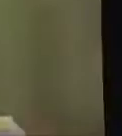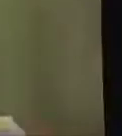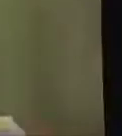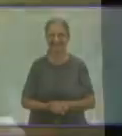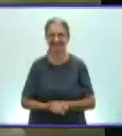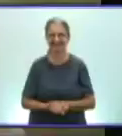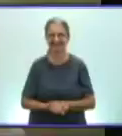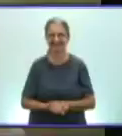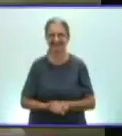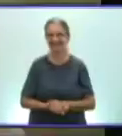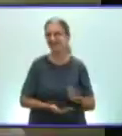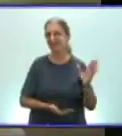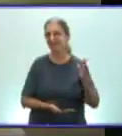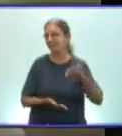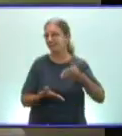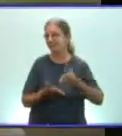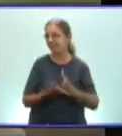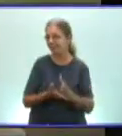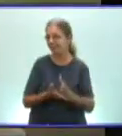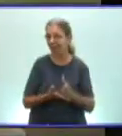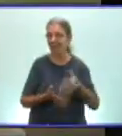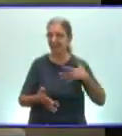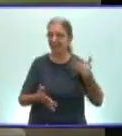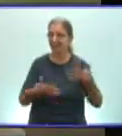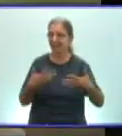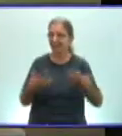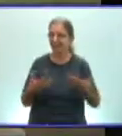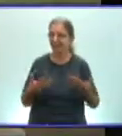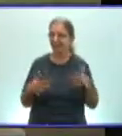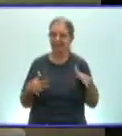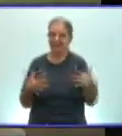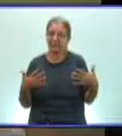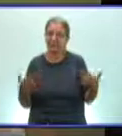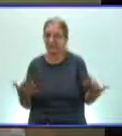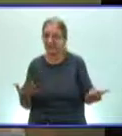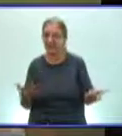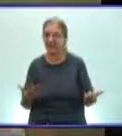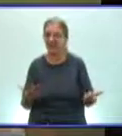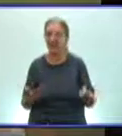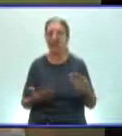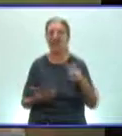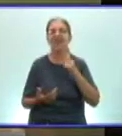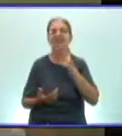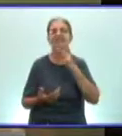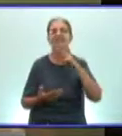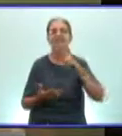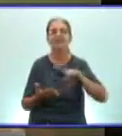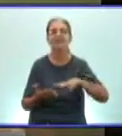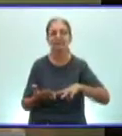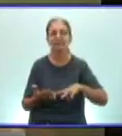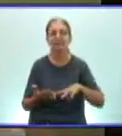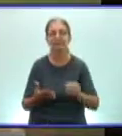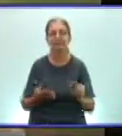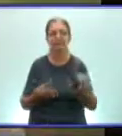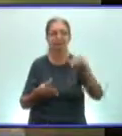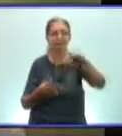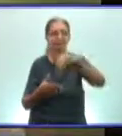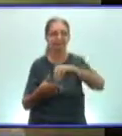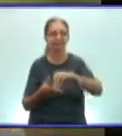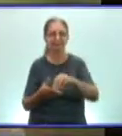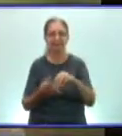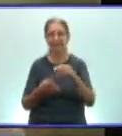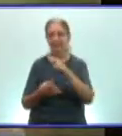Vamos a continuar con una actividad que se refiere a la evaluación establecida por un profesor